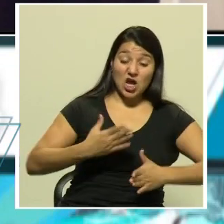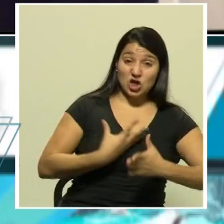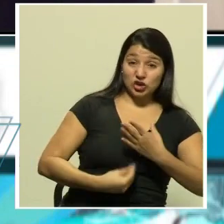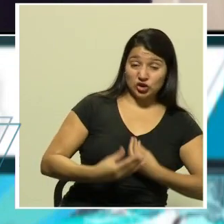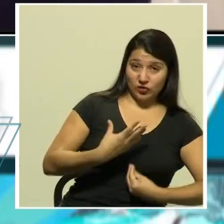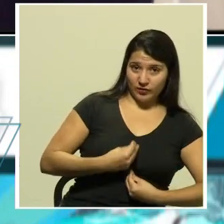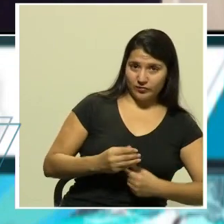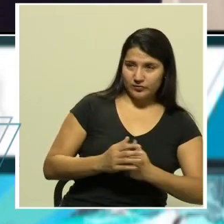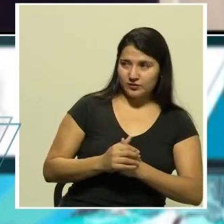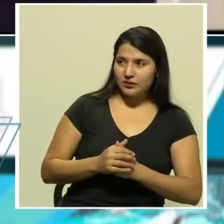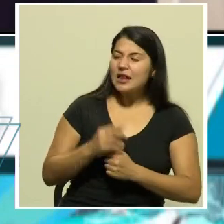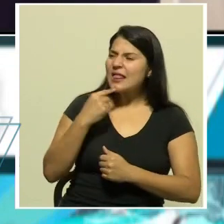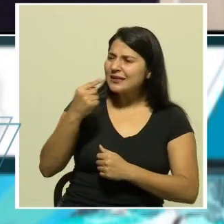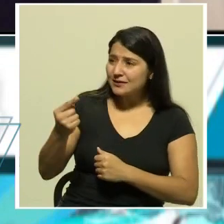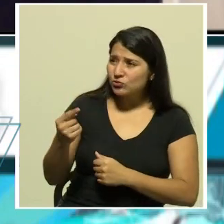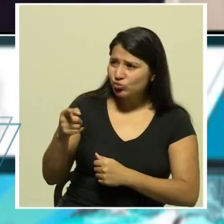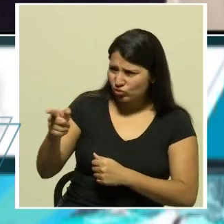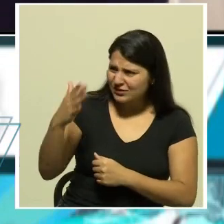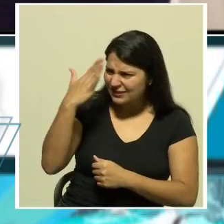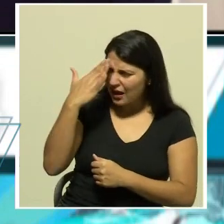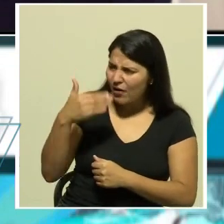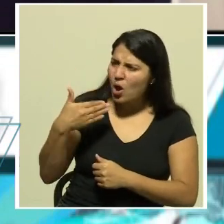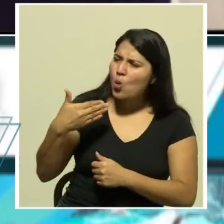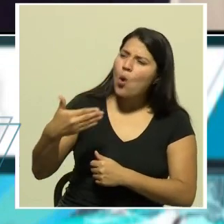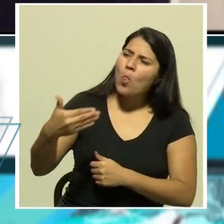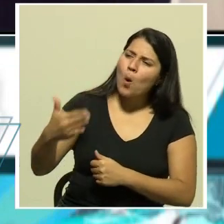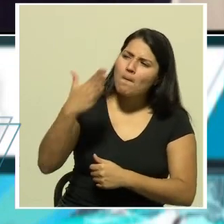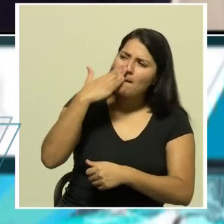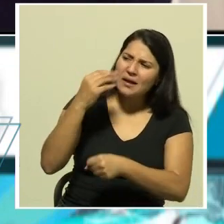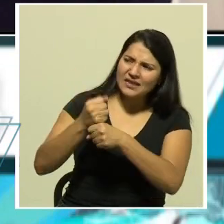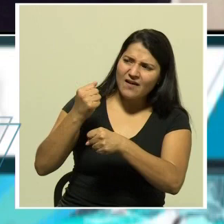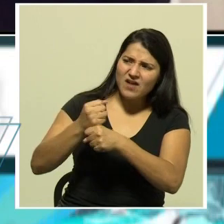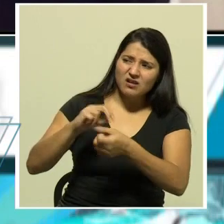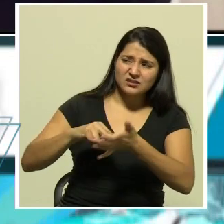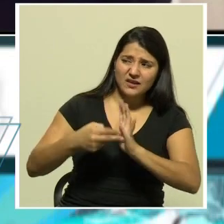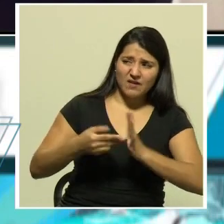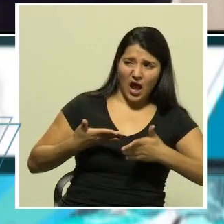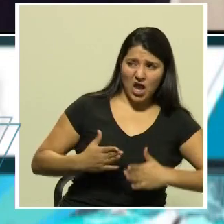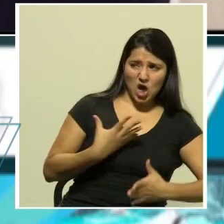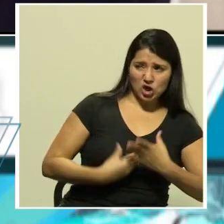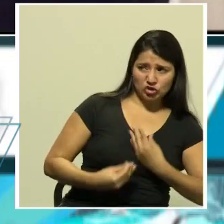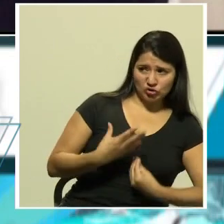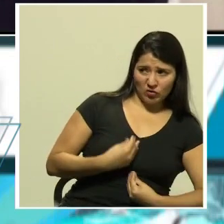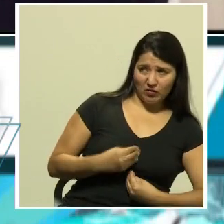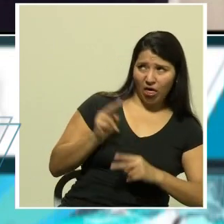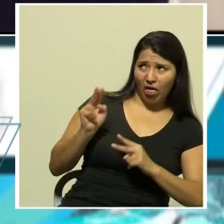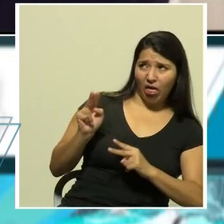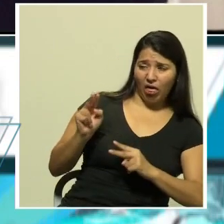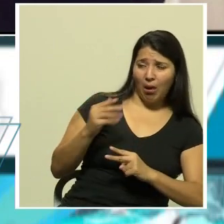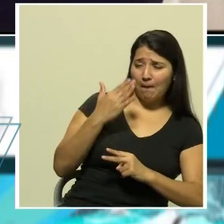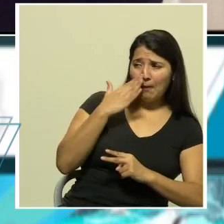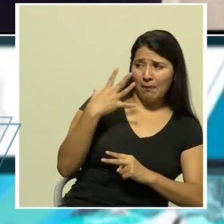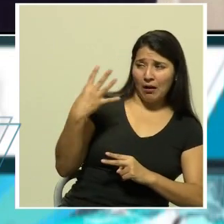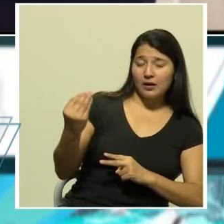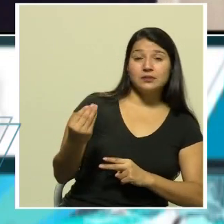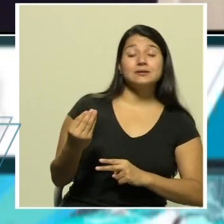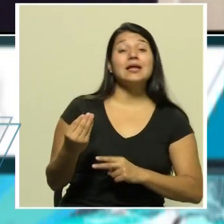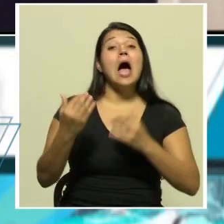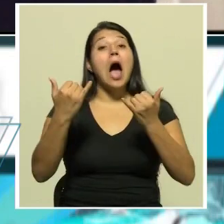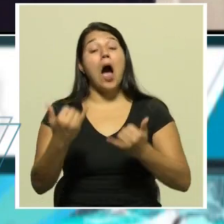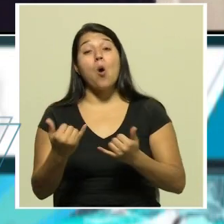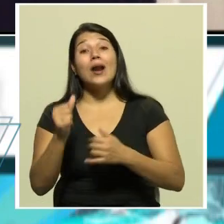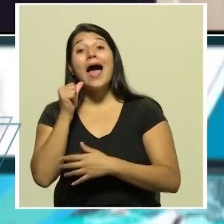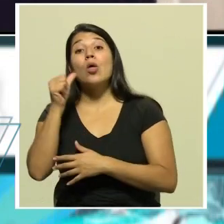madre trabaja, los hijos sufren, ¿verdad? Entonces, las personas no jóvenes están en desacuerdo en un